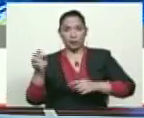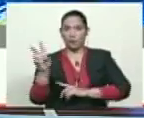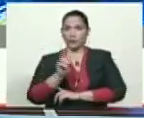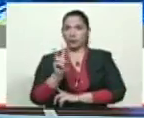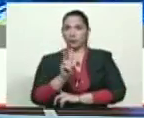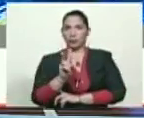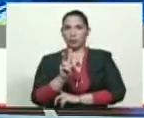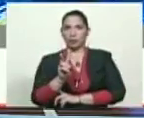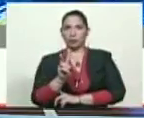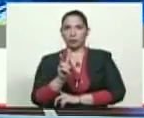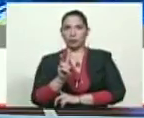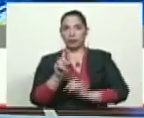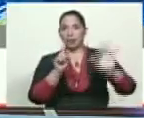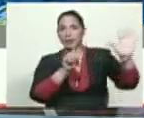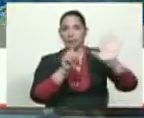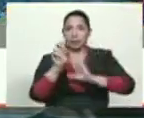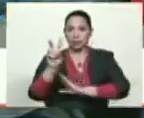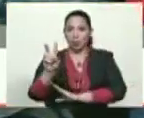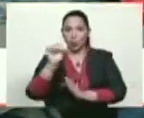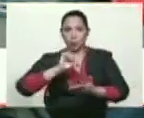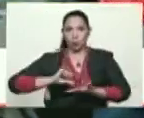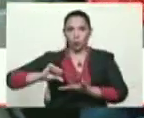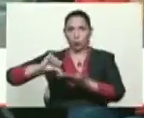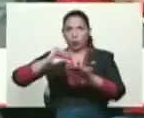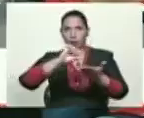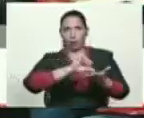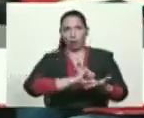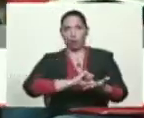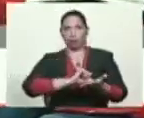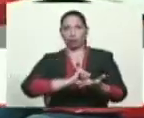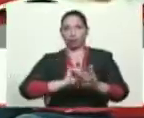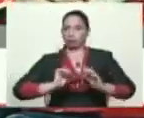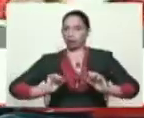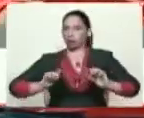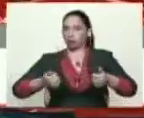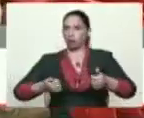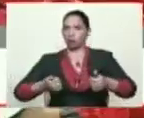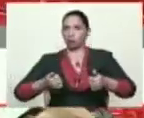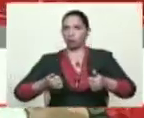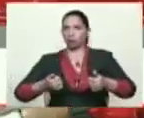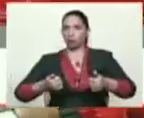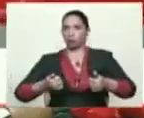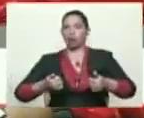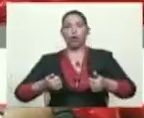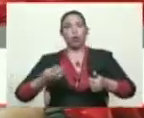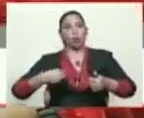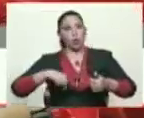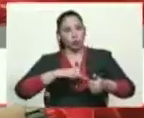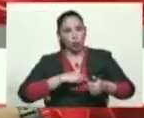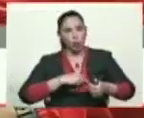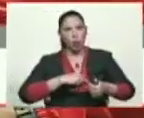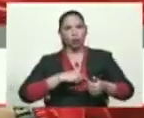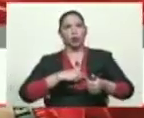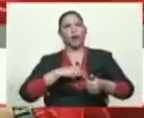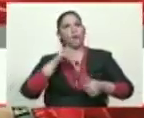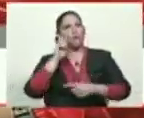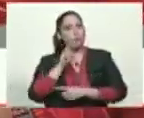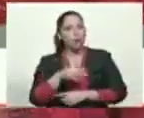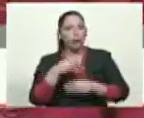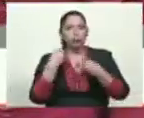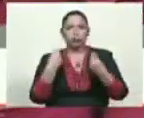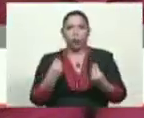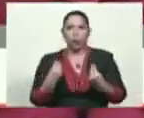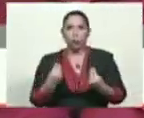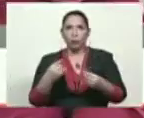con 62 ciudades estamos arrancando y debe nosotros cada vez ver con mayor intensidad la